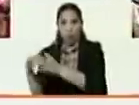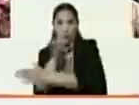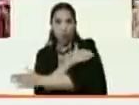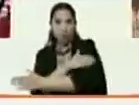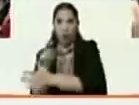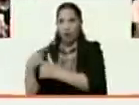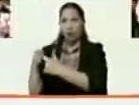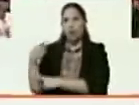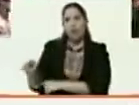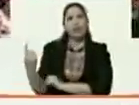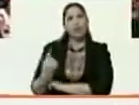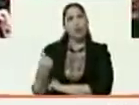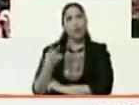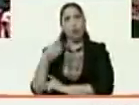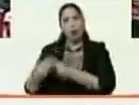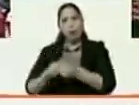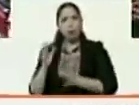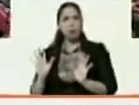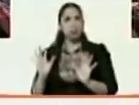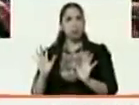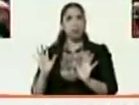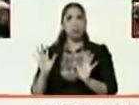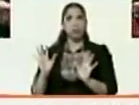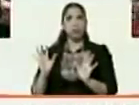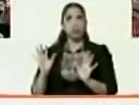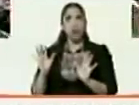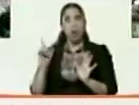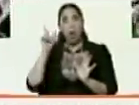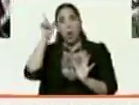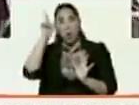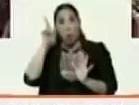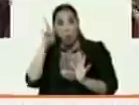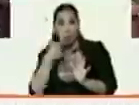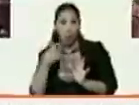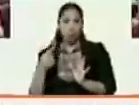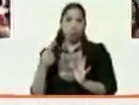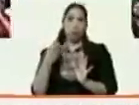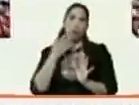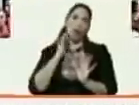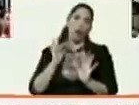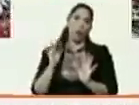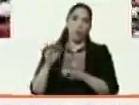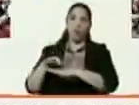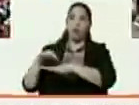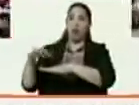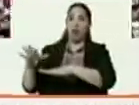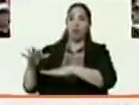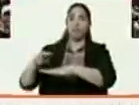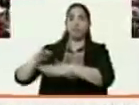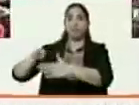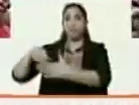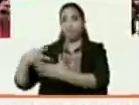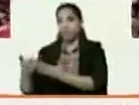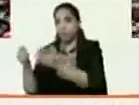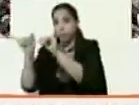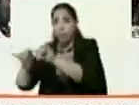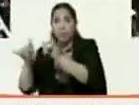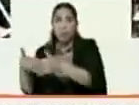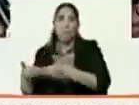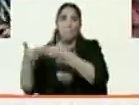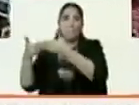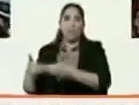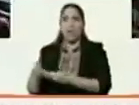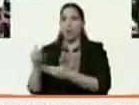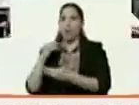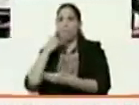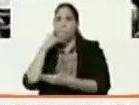ellos solo harían lo que la lógica indica, déjalo que caiga por su propio peso. Si no sirve,